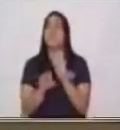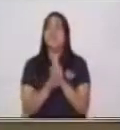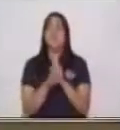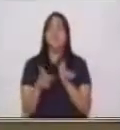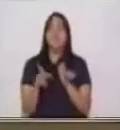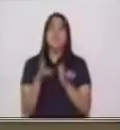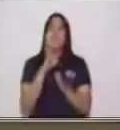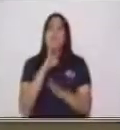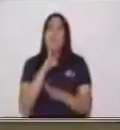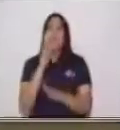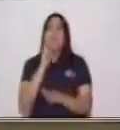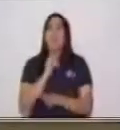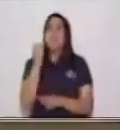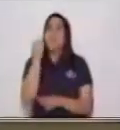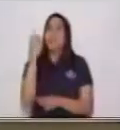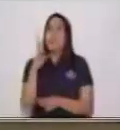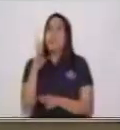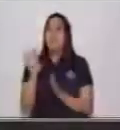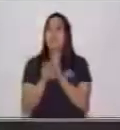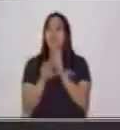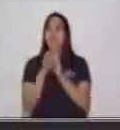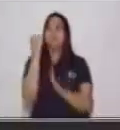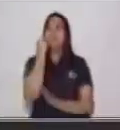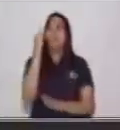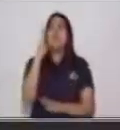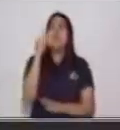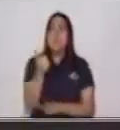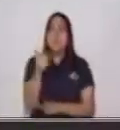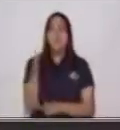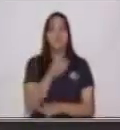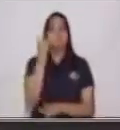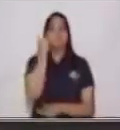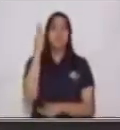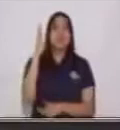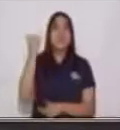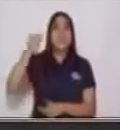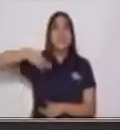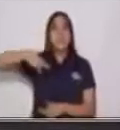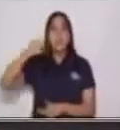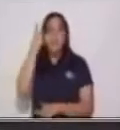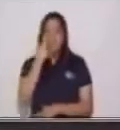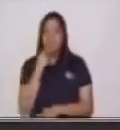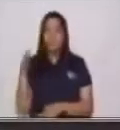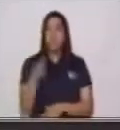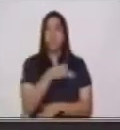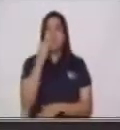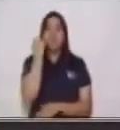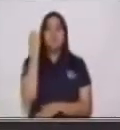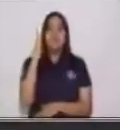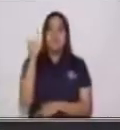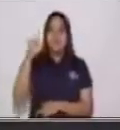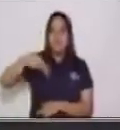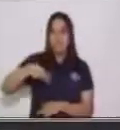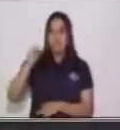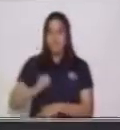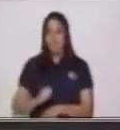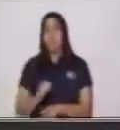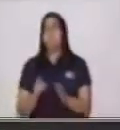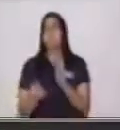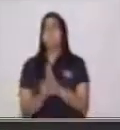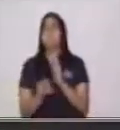verbo ir, iba, íbamos, iban, van con la letra B. La regla número